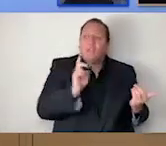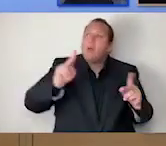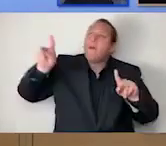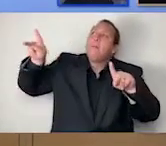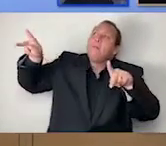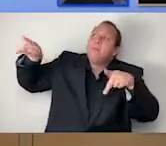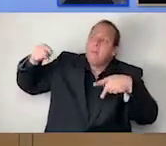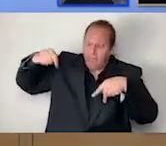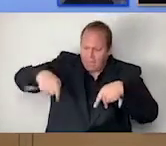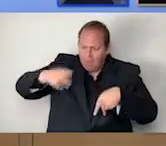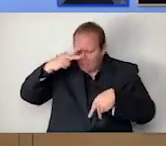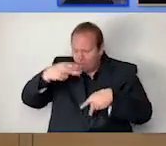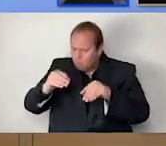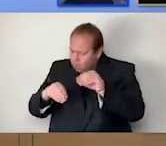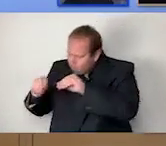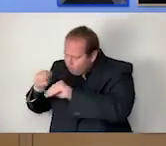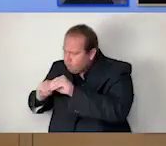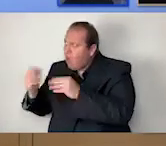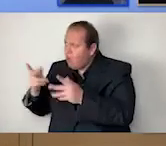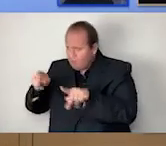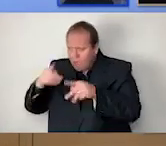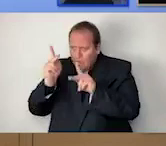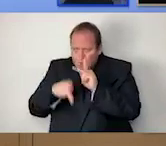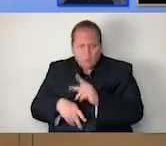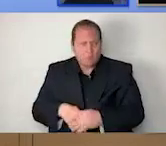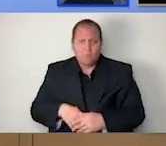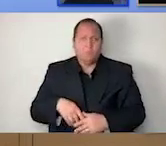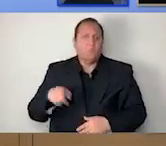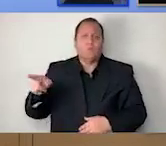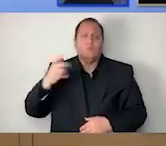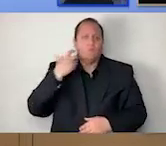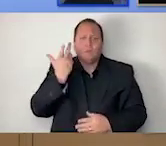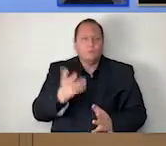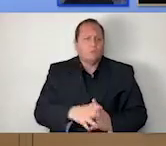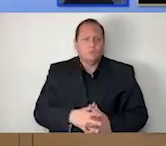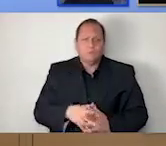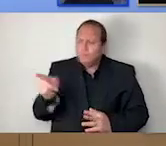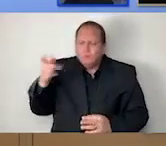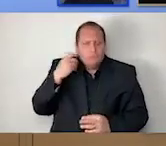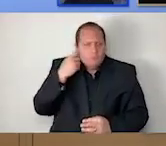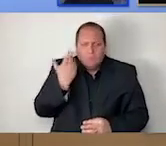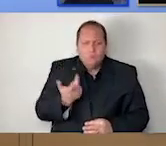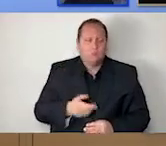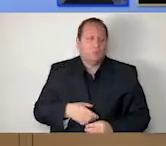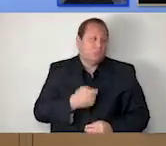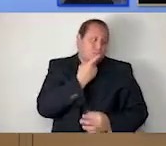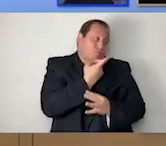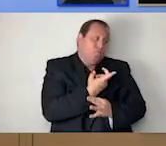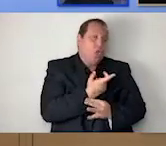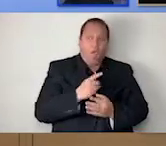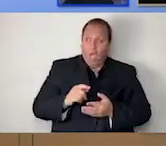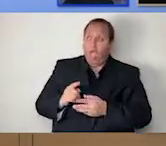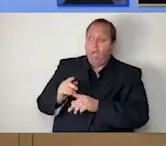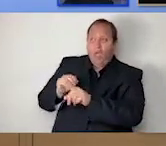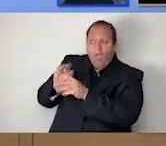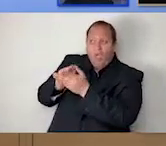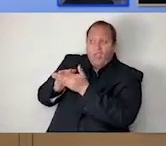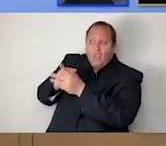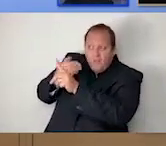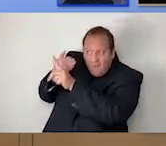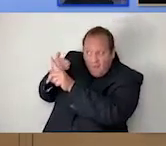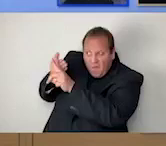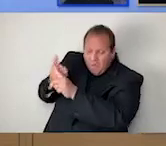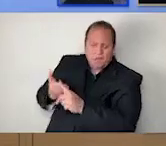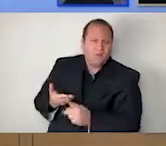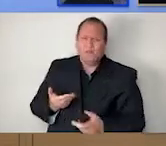están ensamblando y no quisieron o sea y lo dijeron es que nos están extorsionando extorsionando si no lo que queremos es que